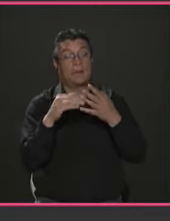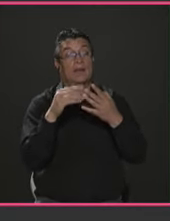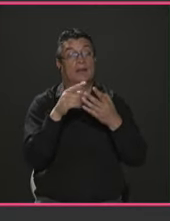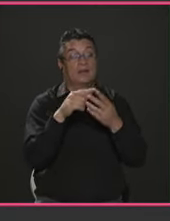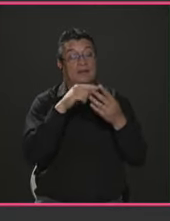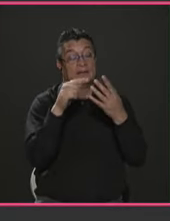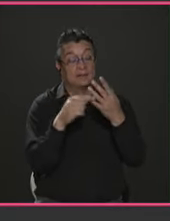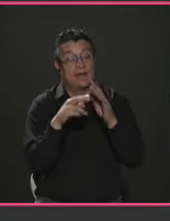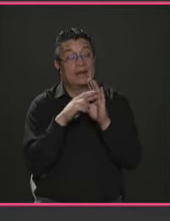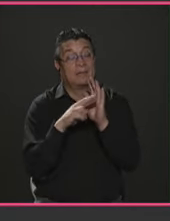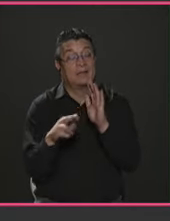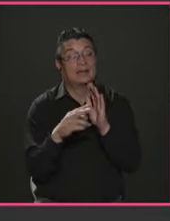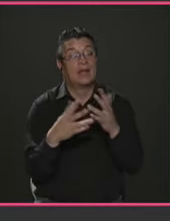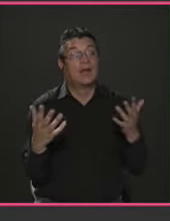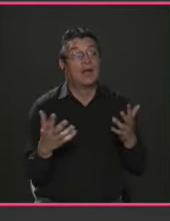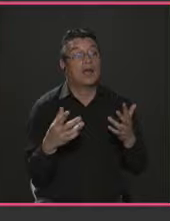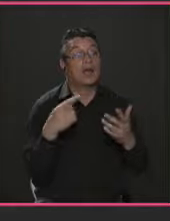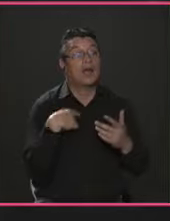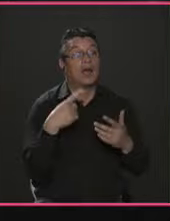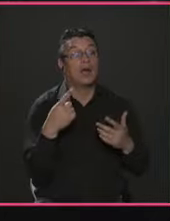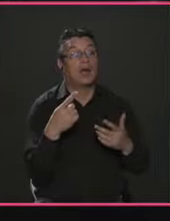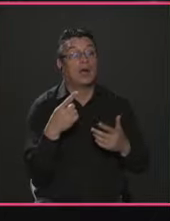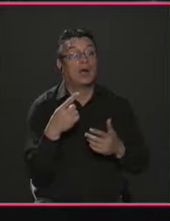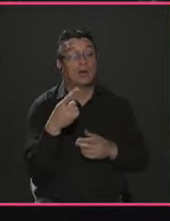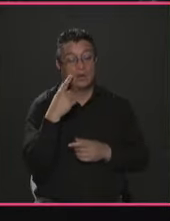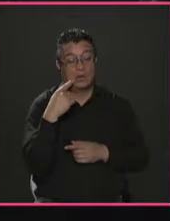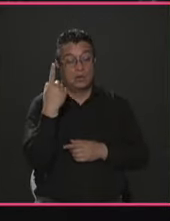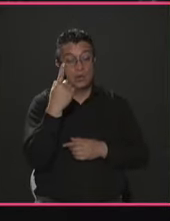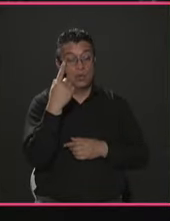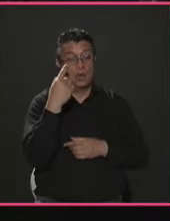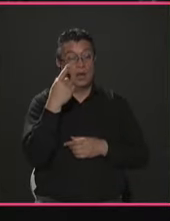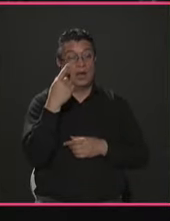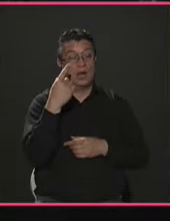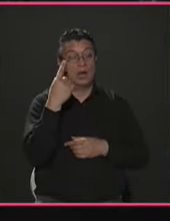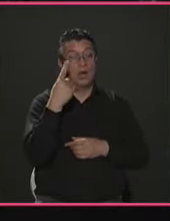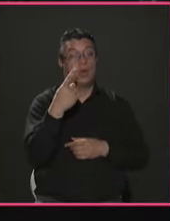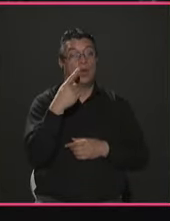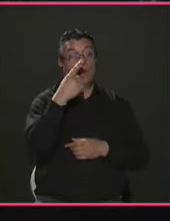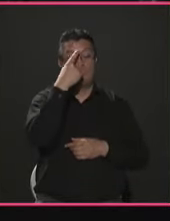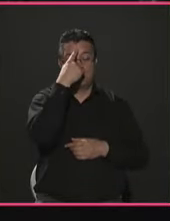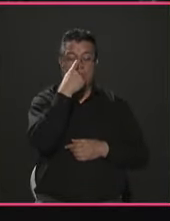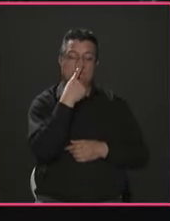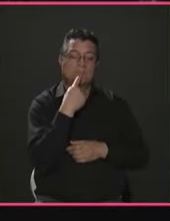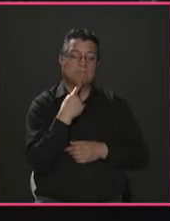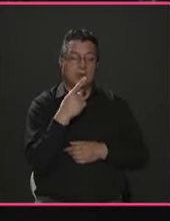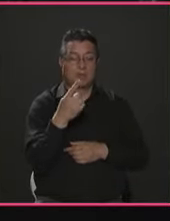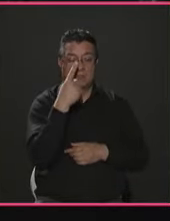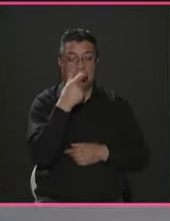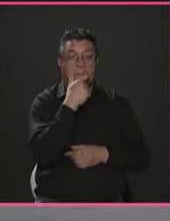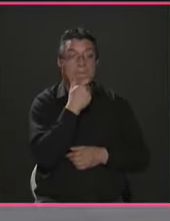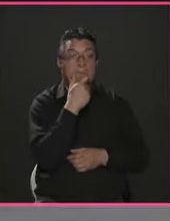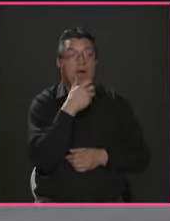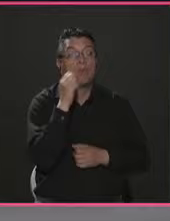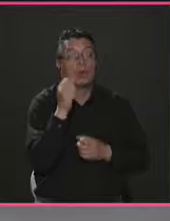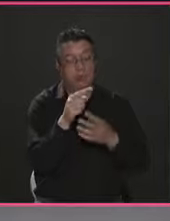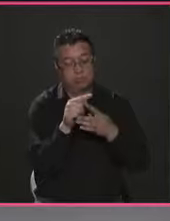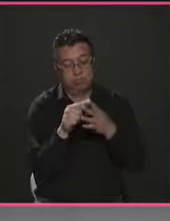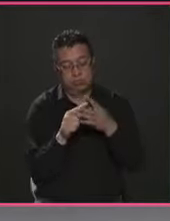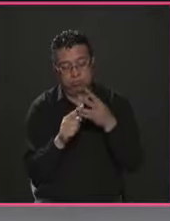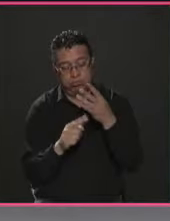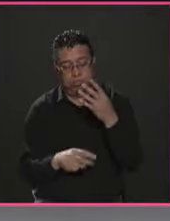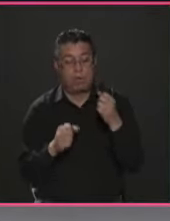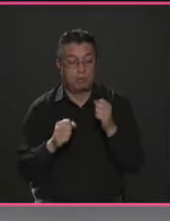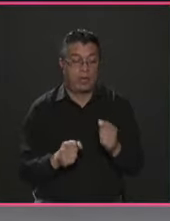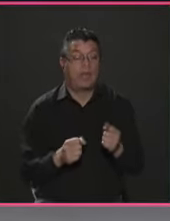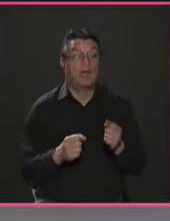representa un Y seguramente por experiencia imagen representa un mono y y así puedo seguir etcétera etcétera etcétera si se